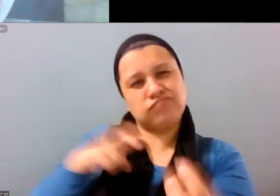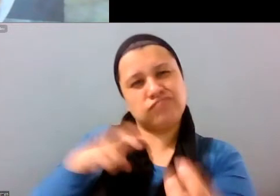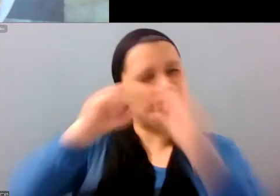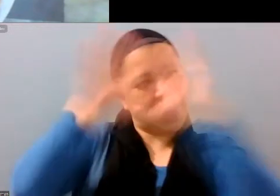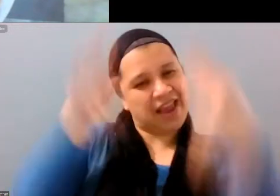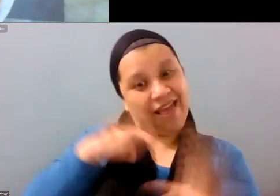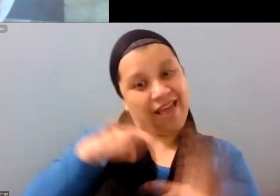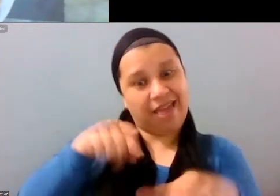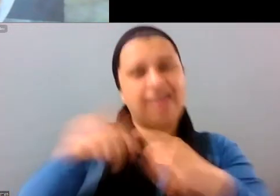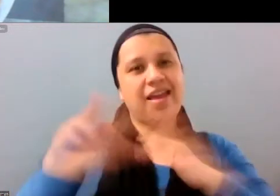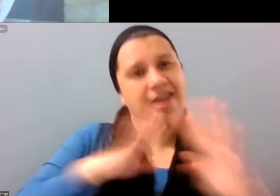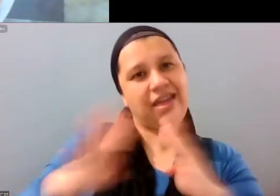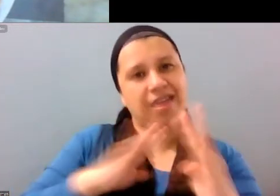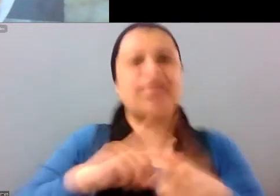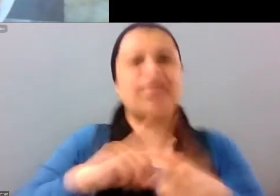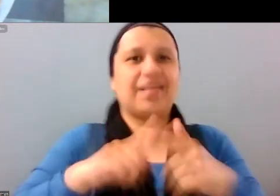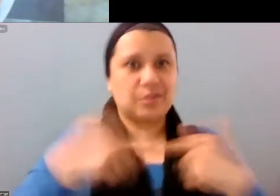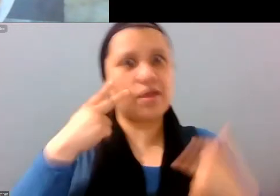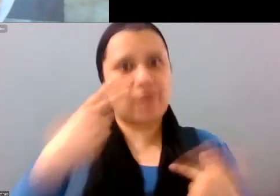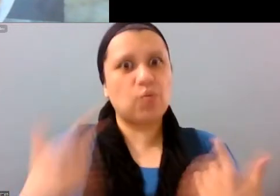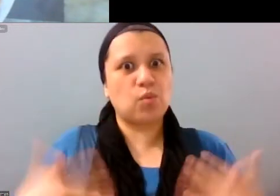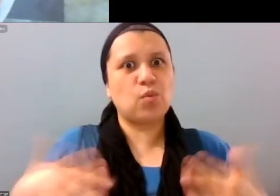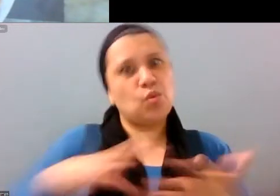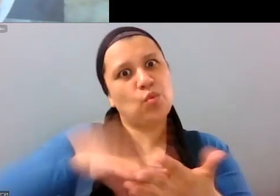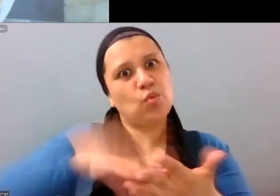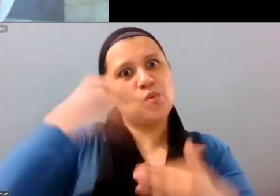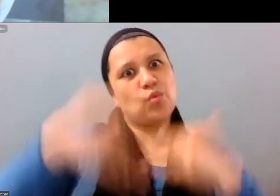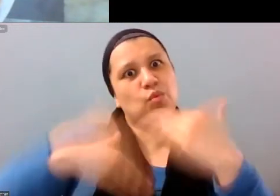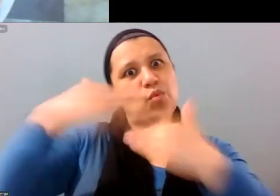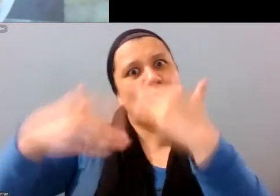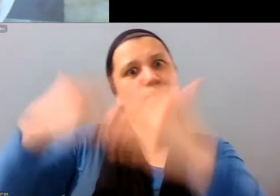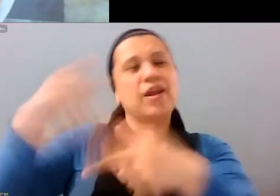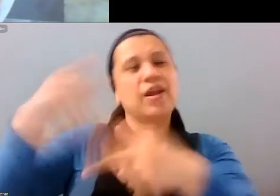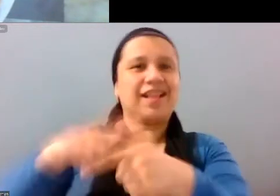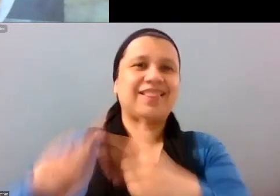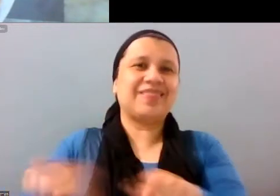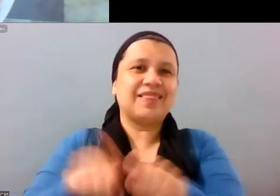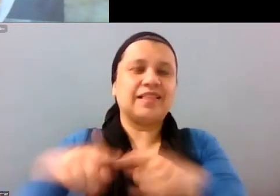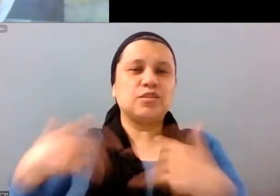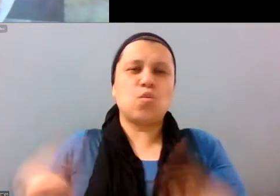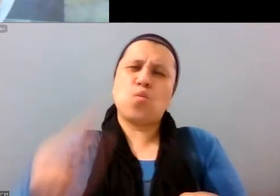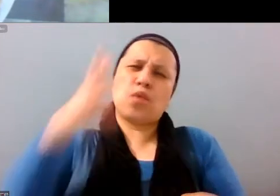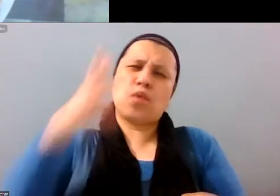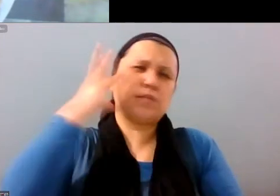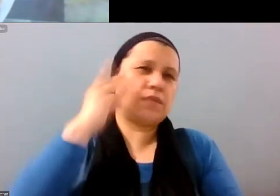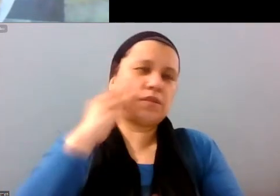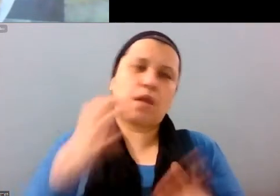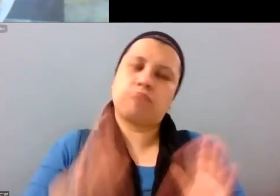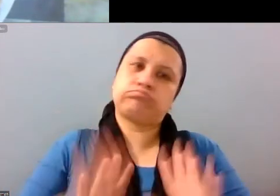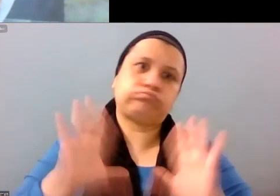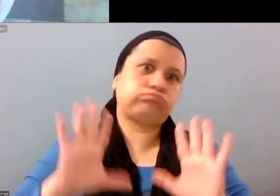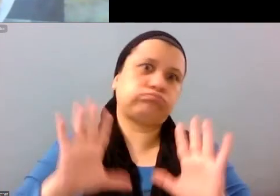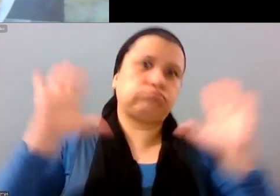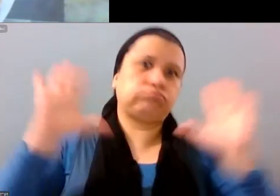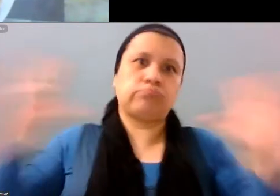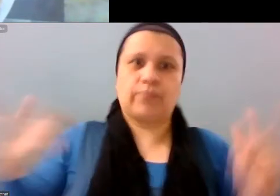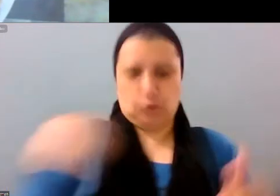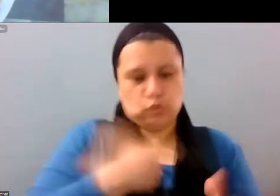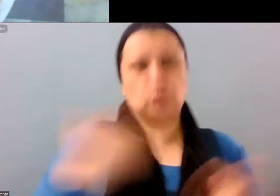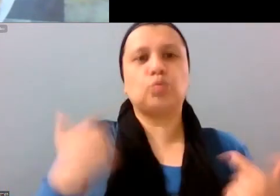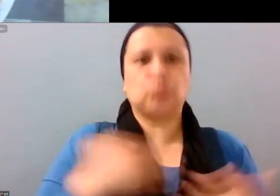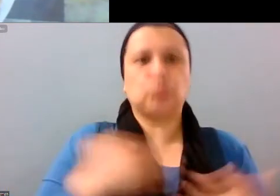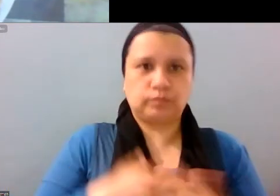curva de aprendizaje y creo que eso ha sido muy importante es una experiencia riquísima para nosotros y